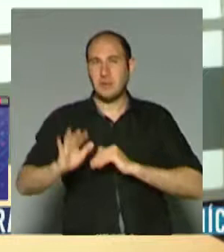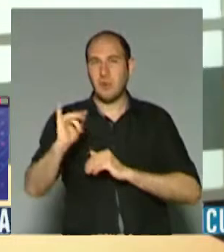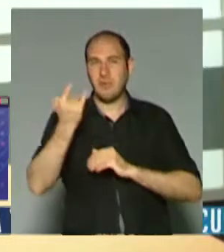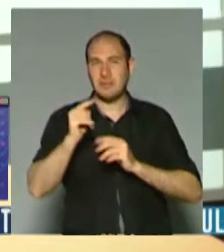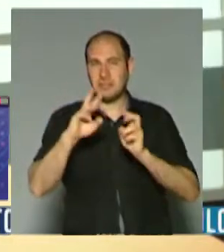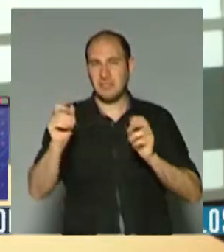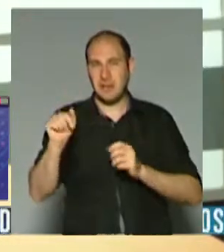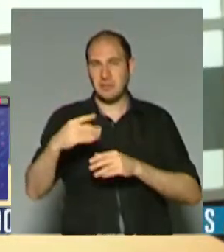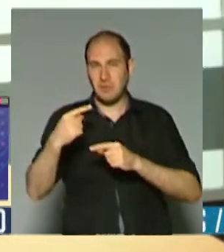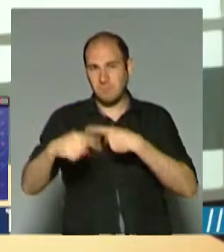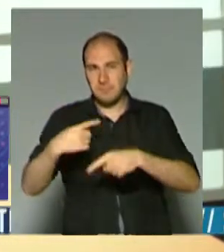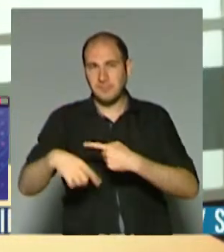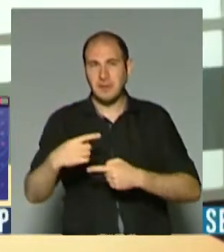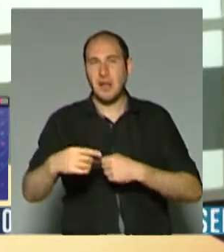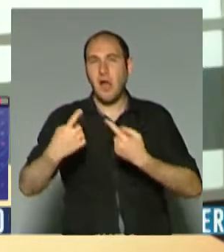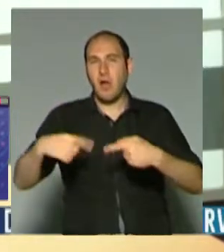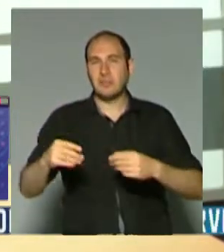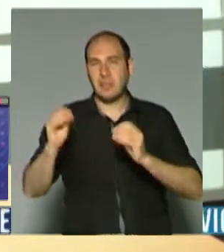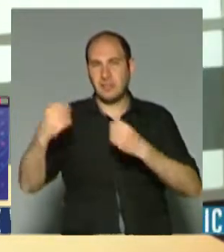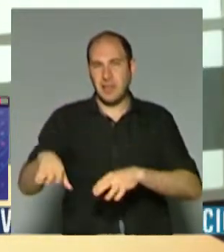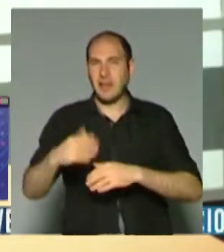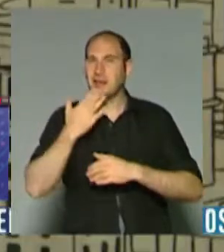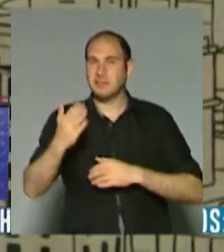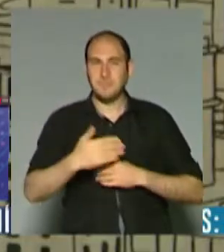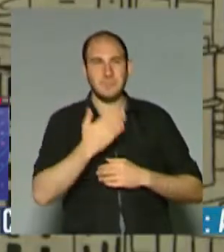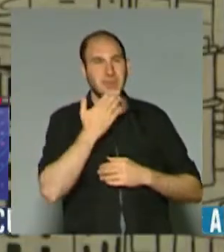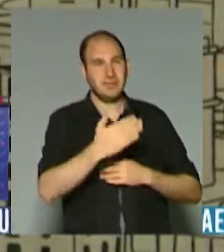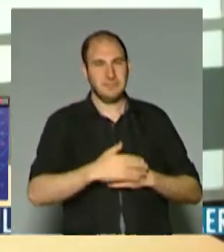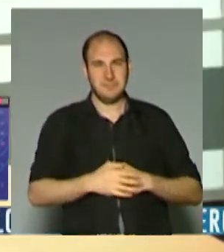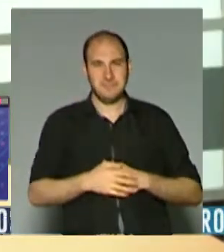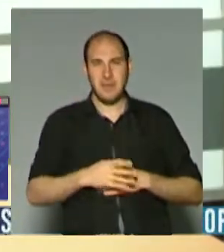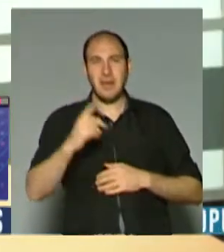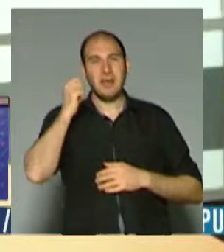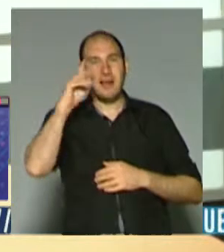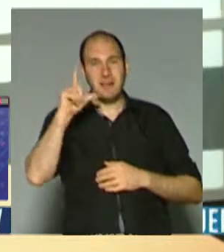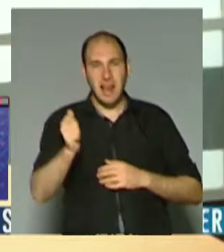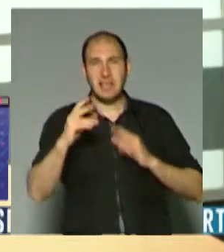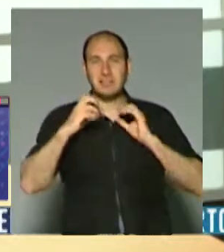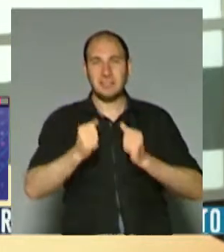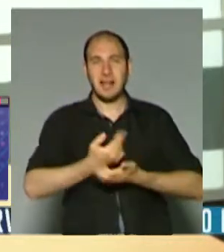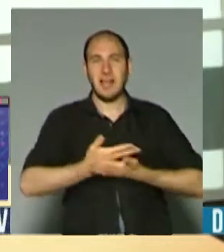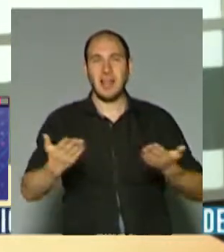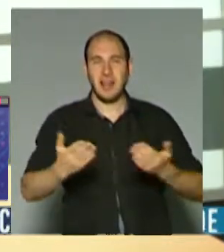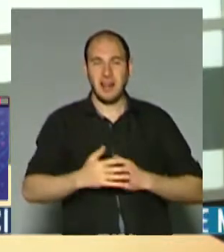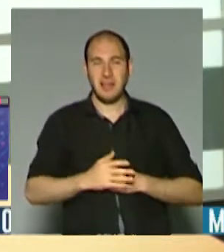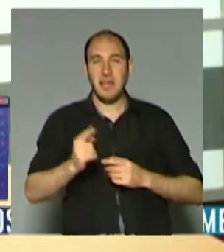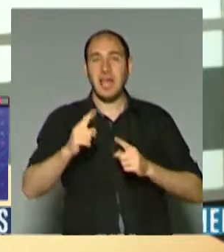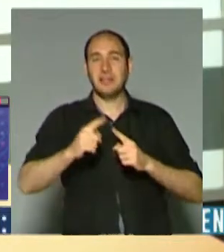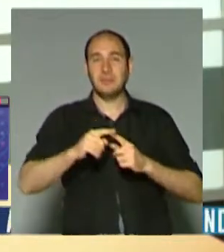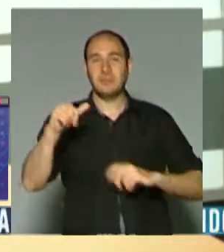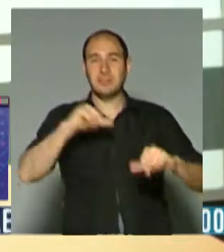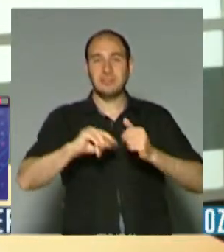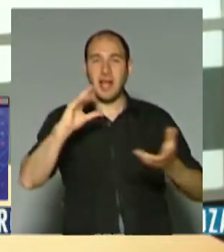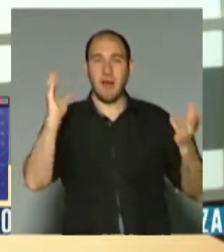universidad con el tema de la recuperación de lo descartable. Muchas gracias. No, por favor. Gabriela Luquez, secretaria general del Instituto de